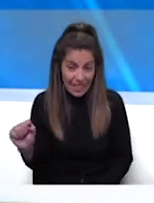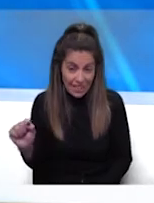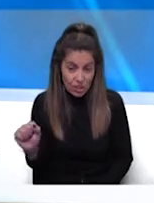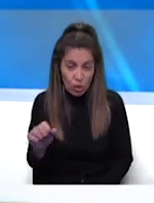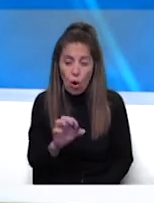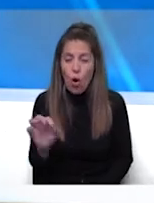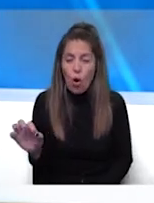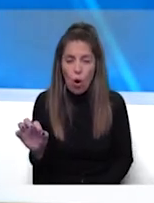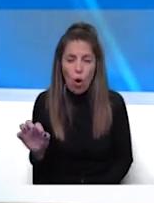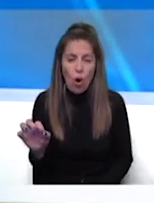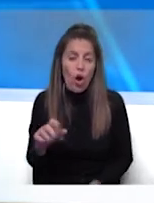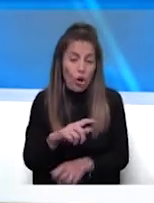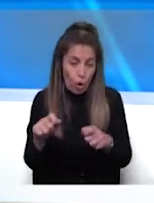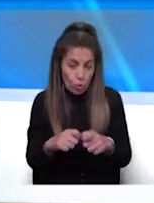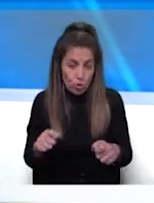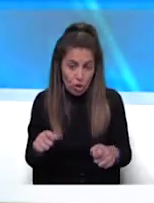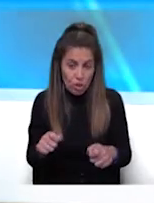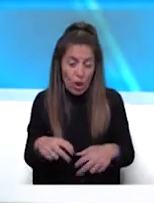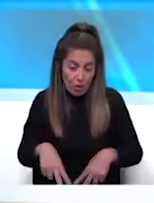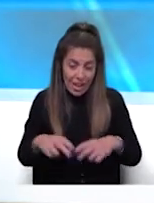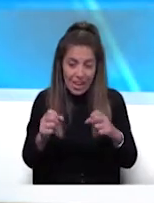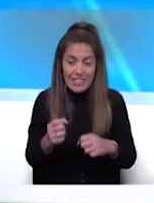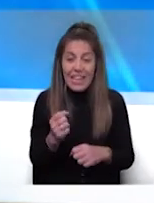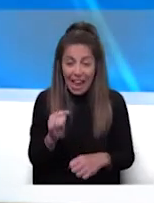la conclusión que se saca en un análisis primario